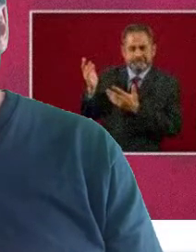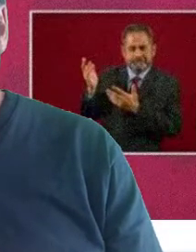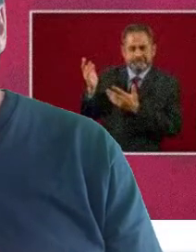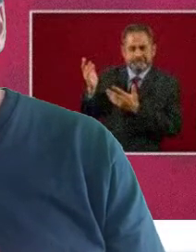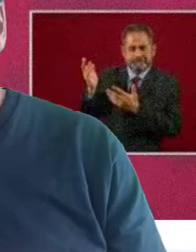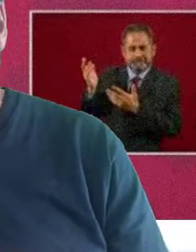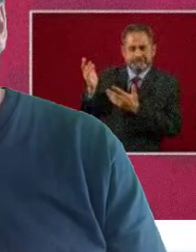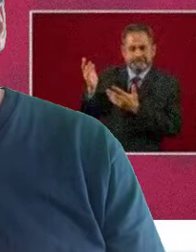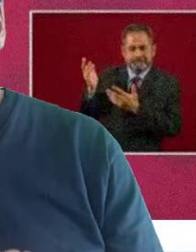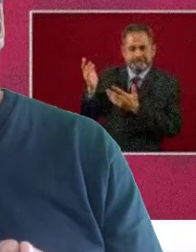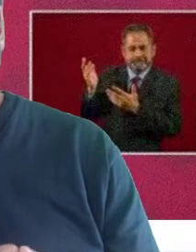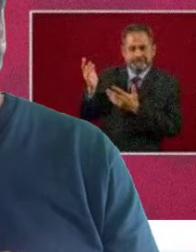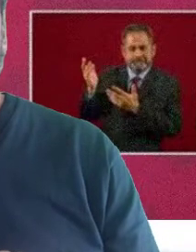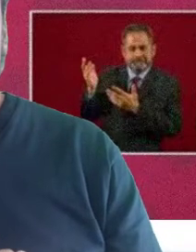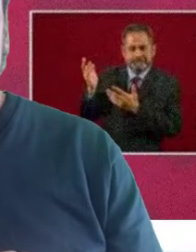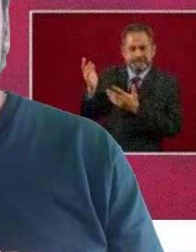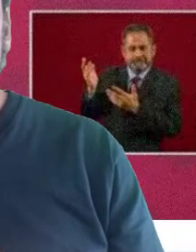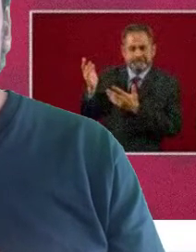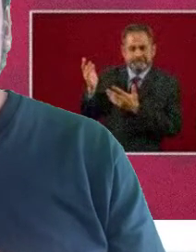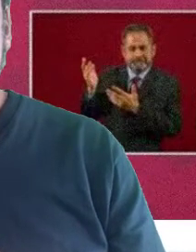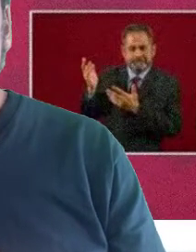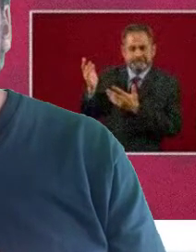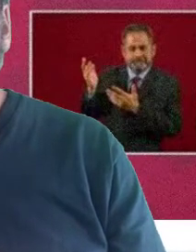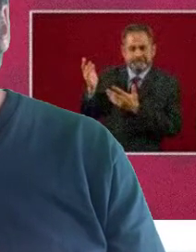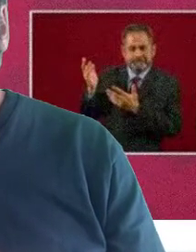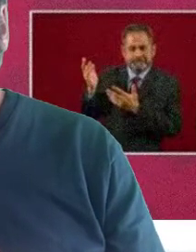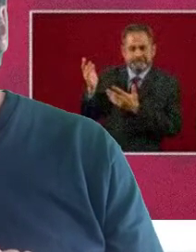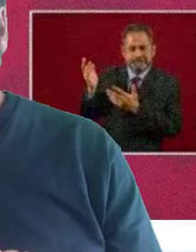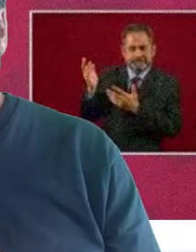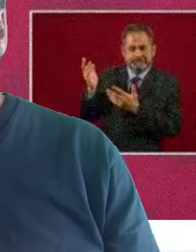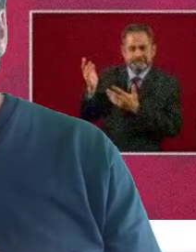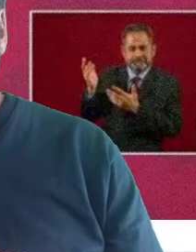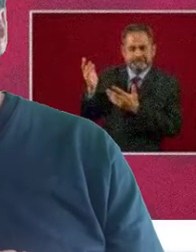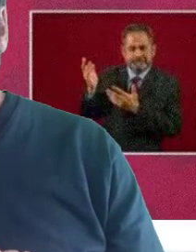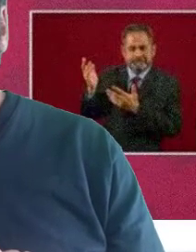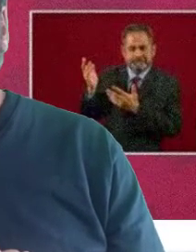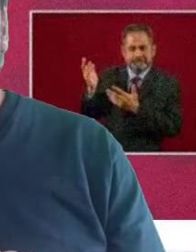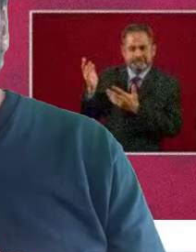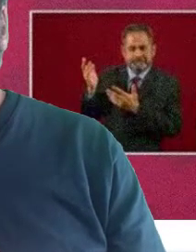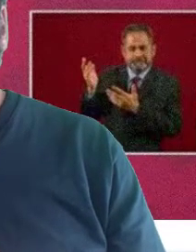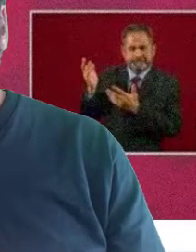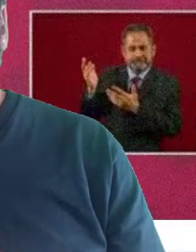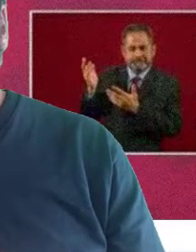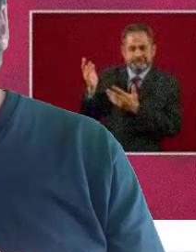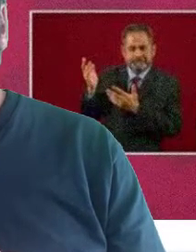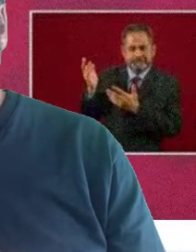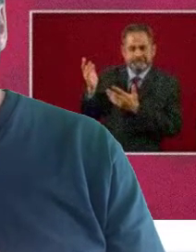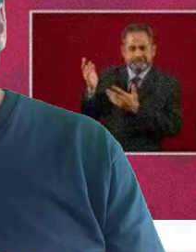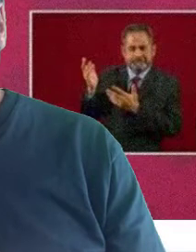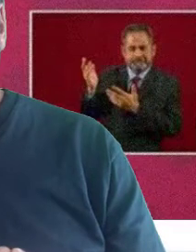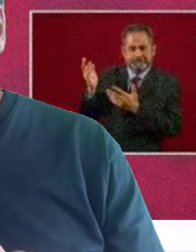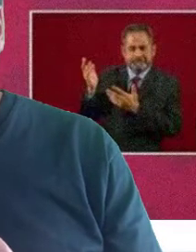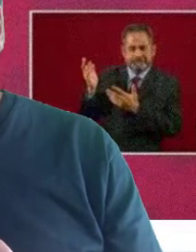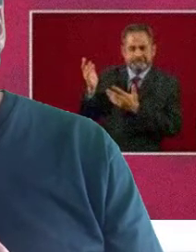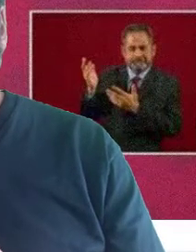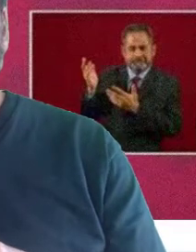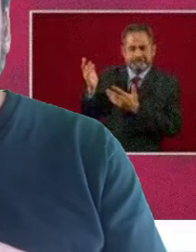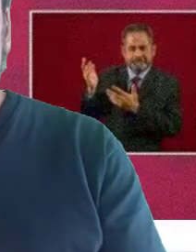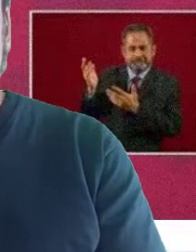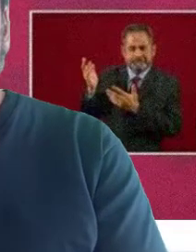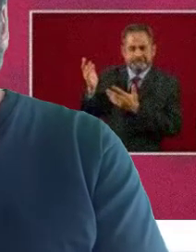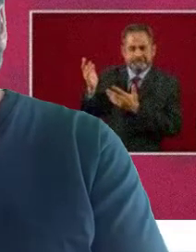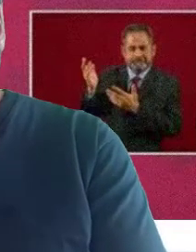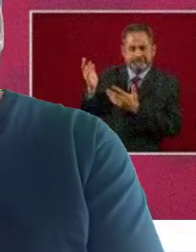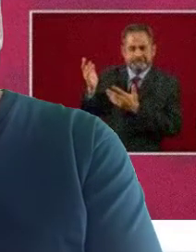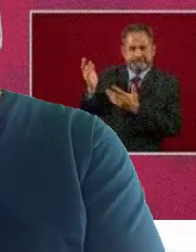proteger las espaldas dentro de un méxico lleno también de periodistas chayoteros que se